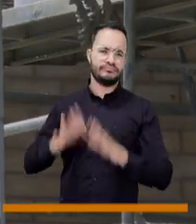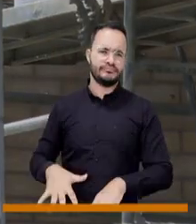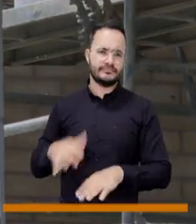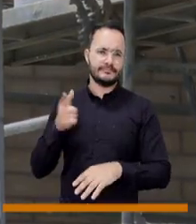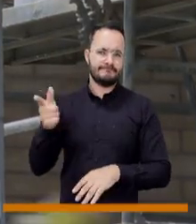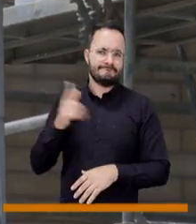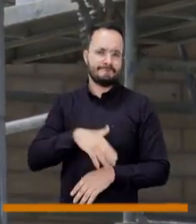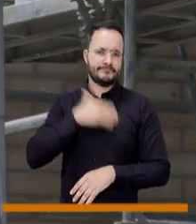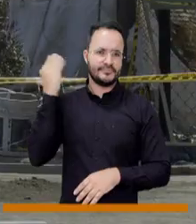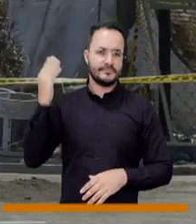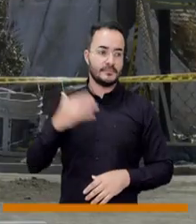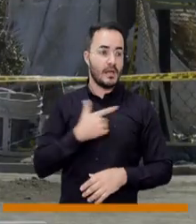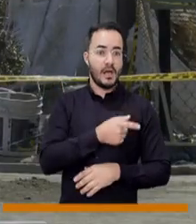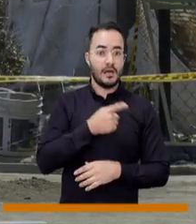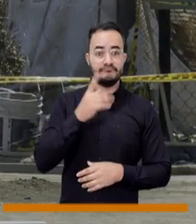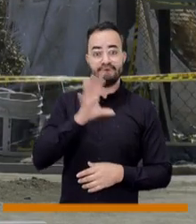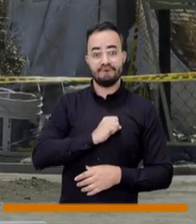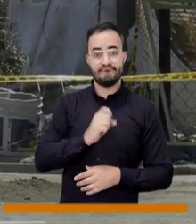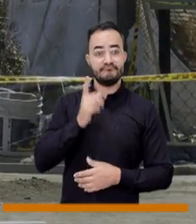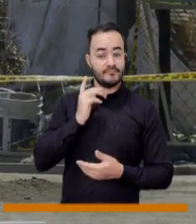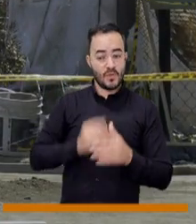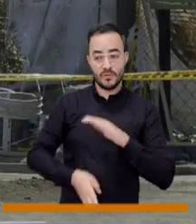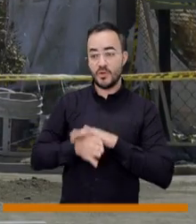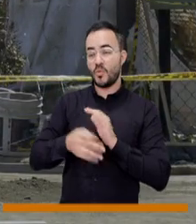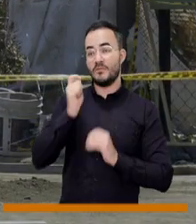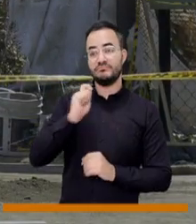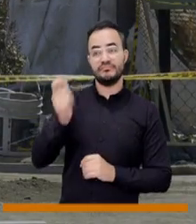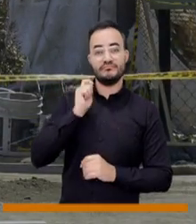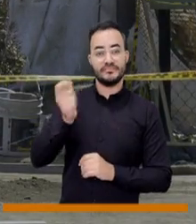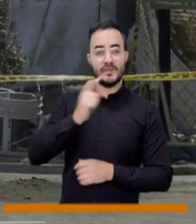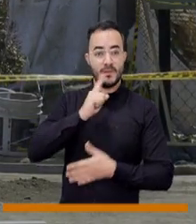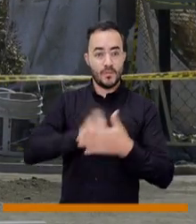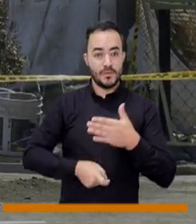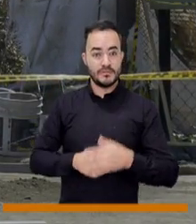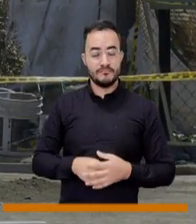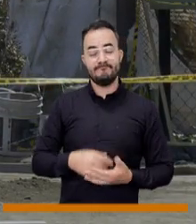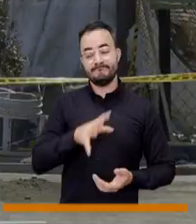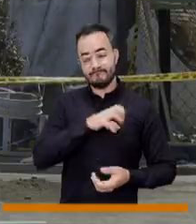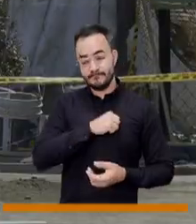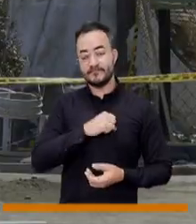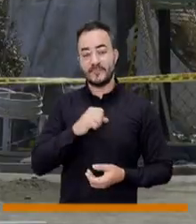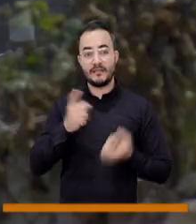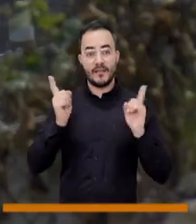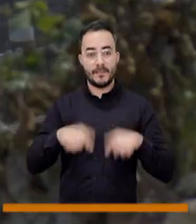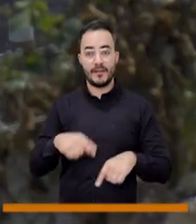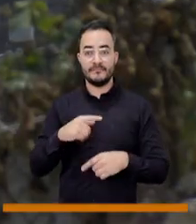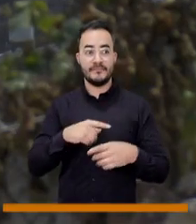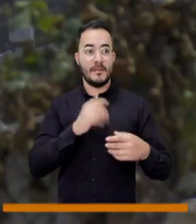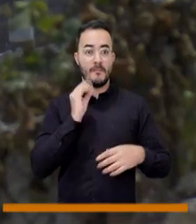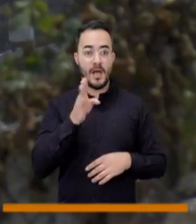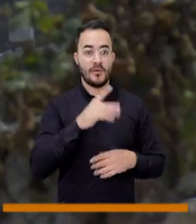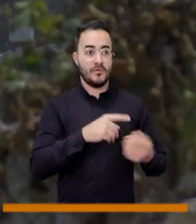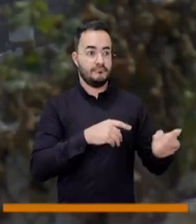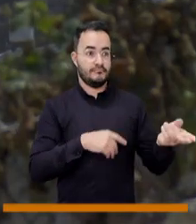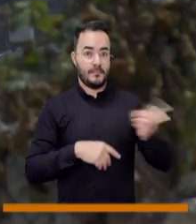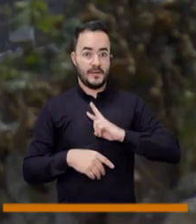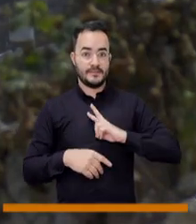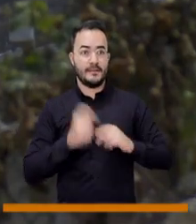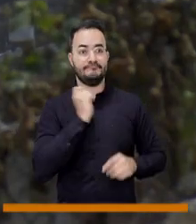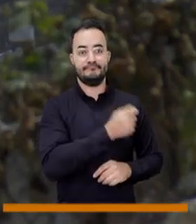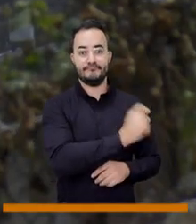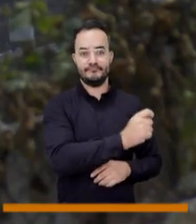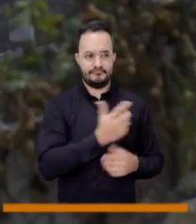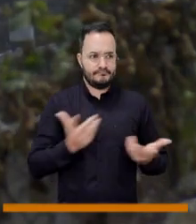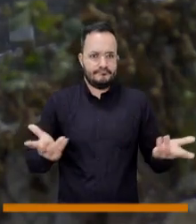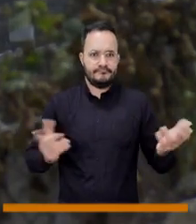cayó por fallos estructurales, pero desafortunadamente hoy siguen pagando el impuesto predial, incluso sus créditos hipotecarios. Entonces,